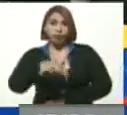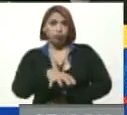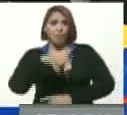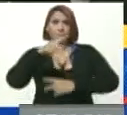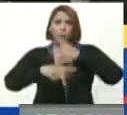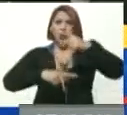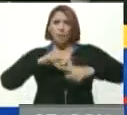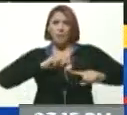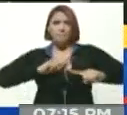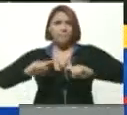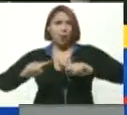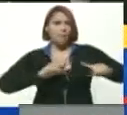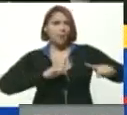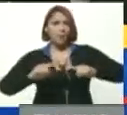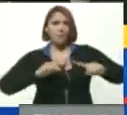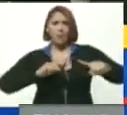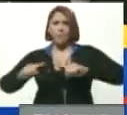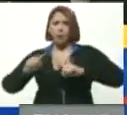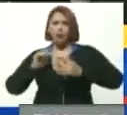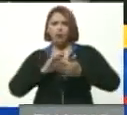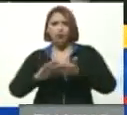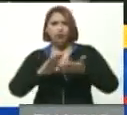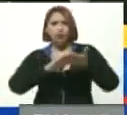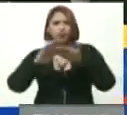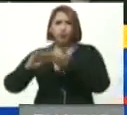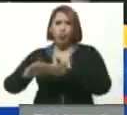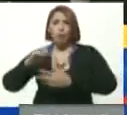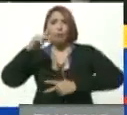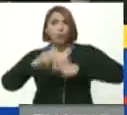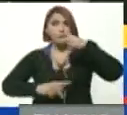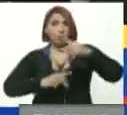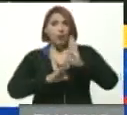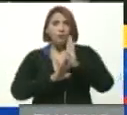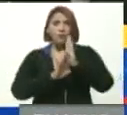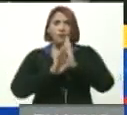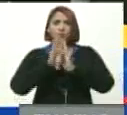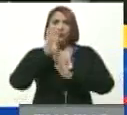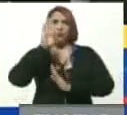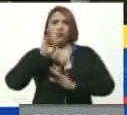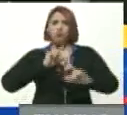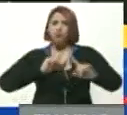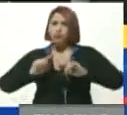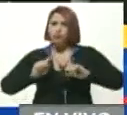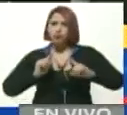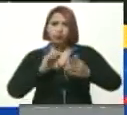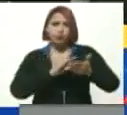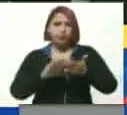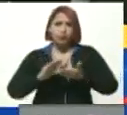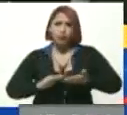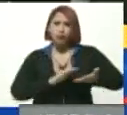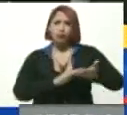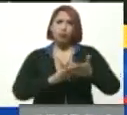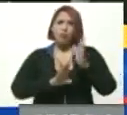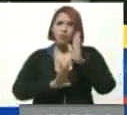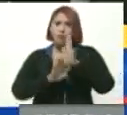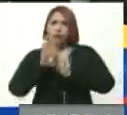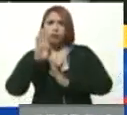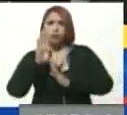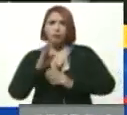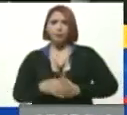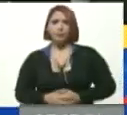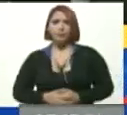acción, programa para las soluciones y programas para el desarrollo. Acción, soluciones, desarrollo.